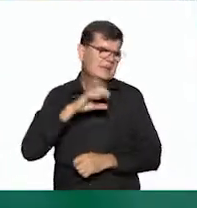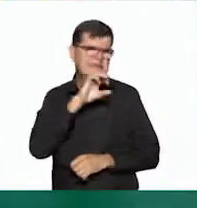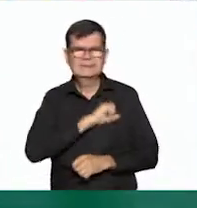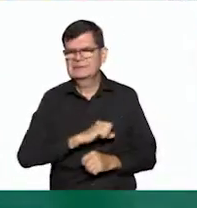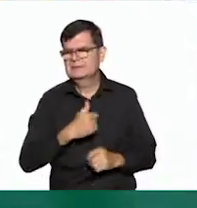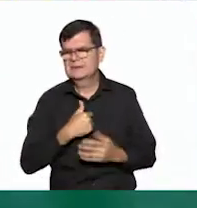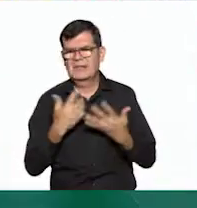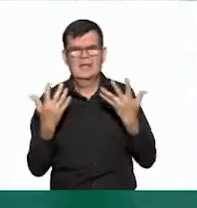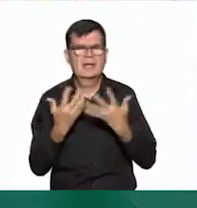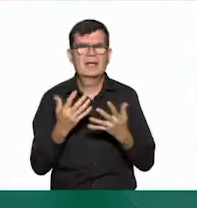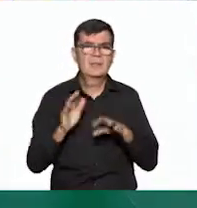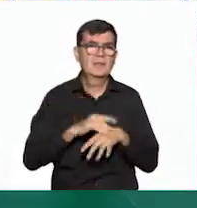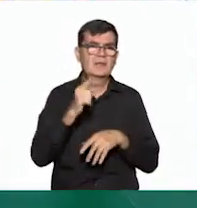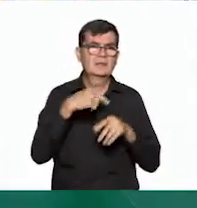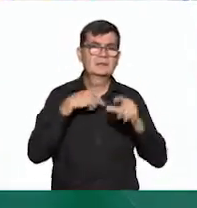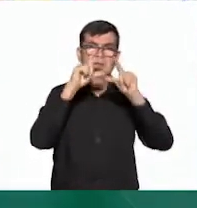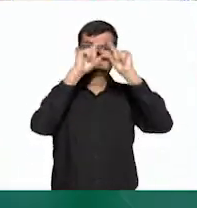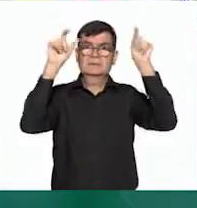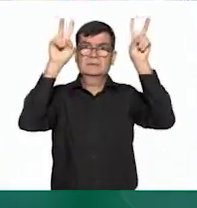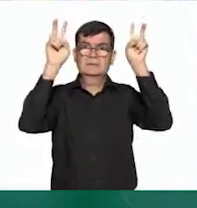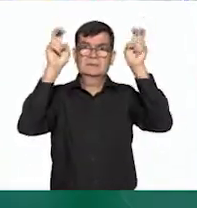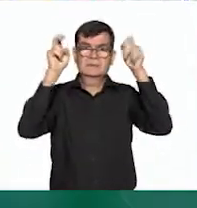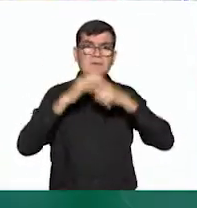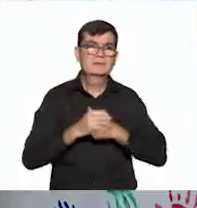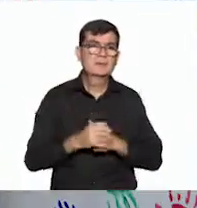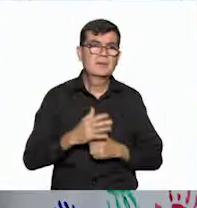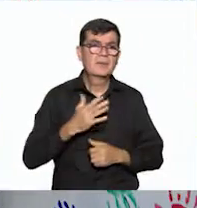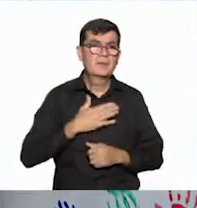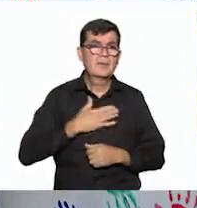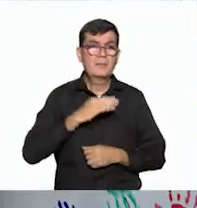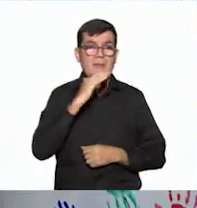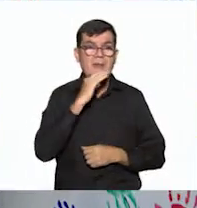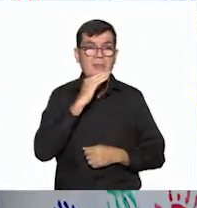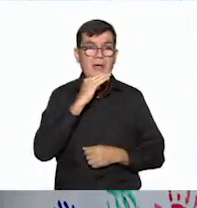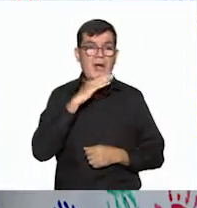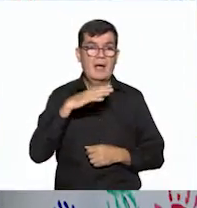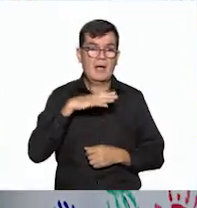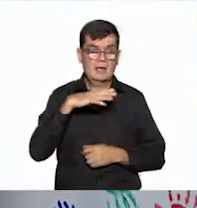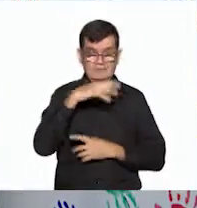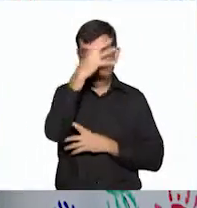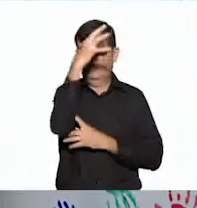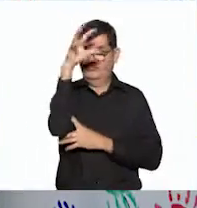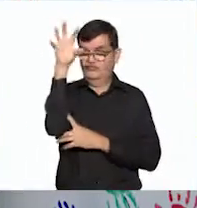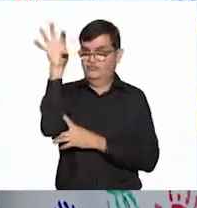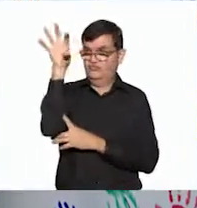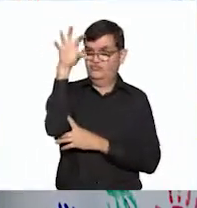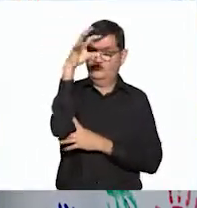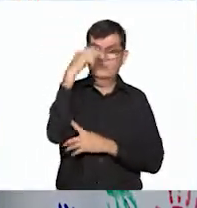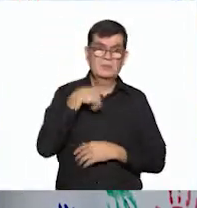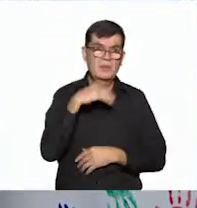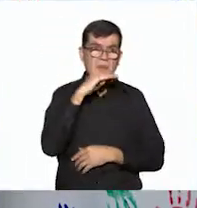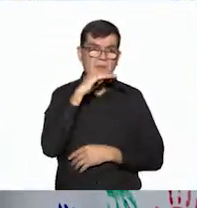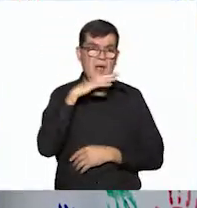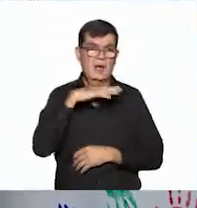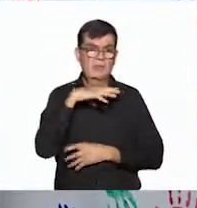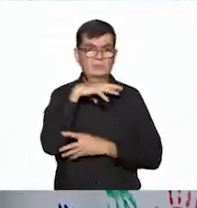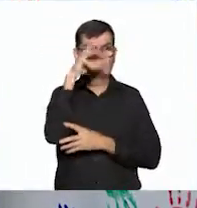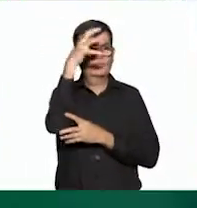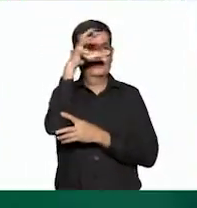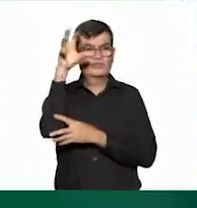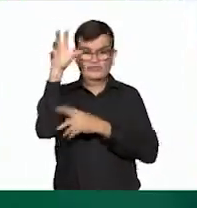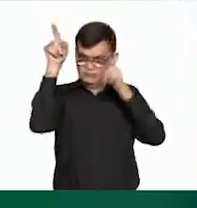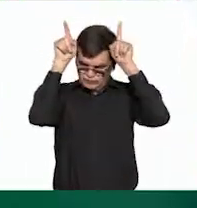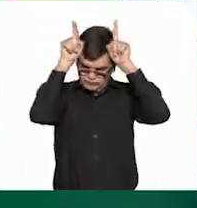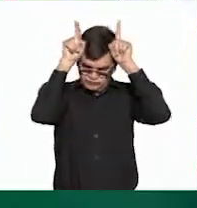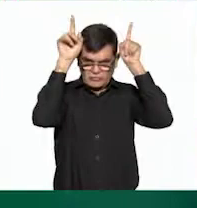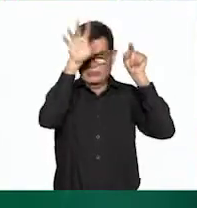fascina! Porque se titula... Mi mamá tiene un radar. ¿Mi mamá tiene un radar? ¡Mi mamá también